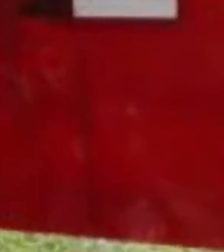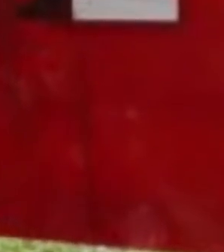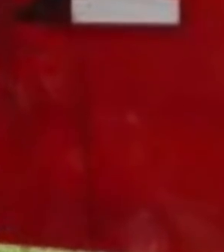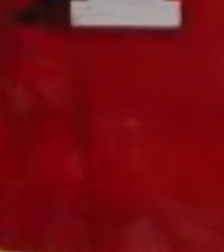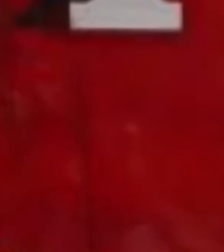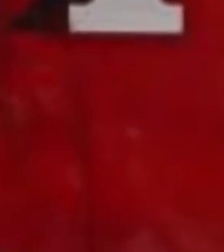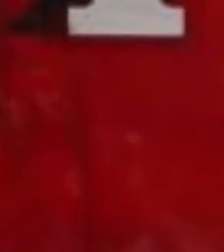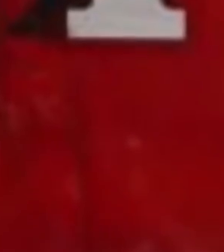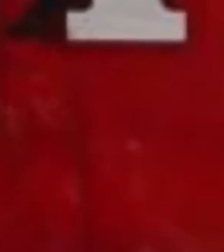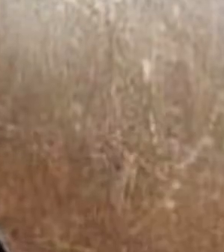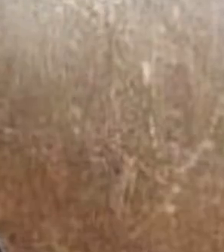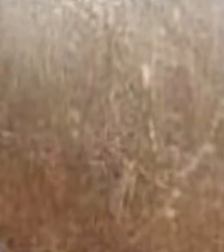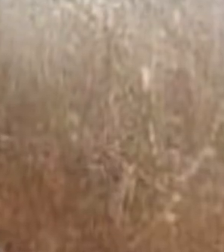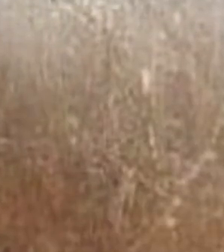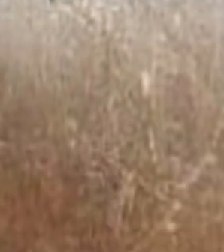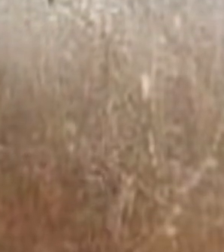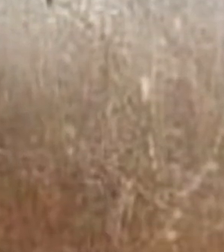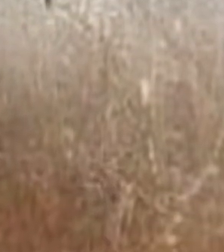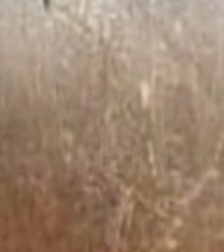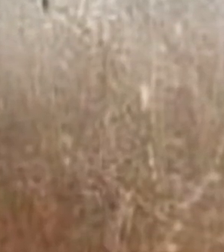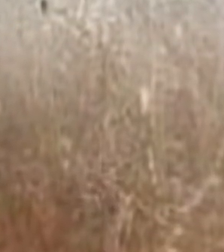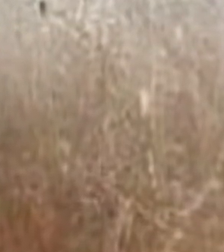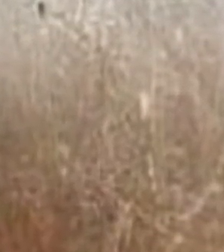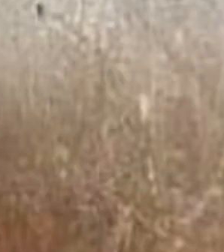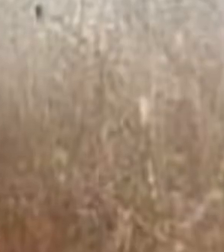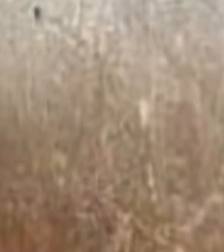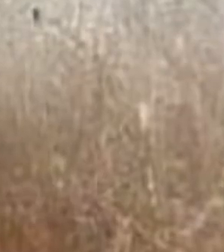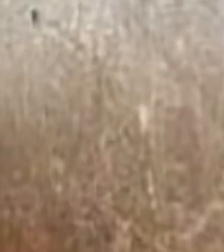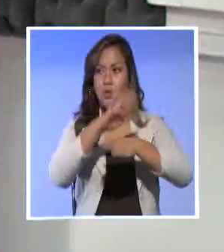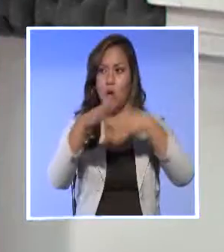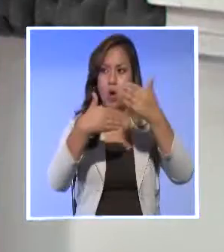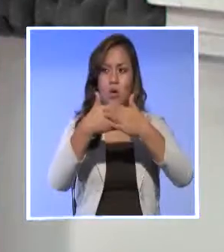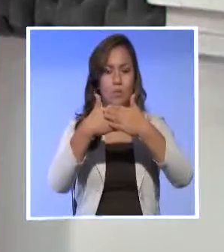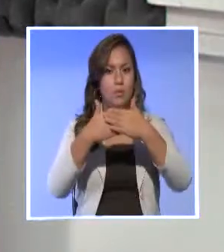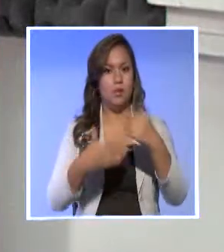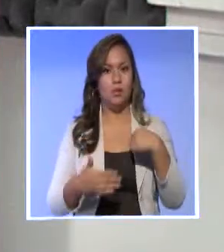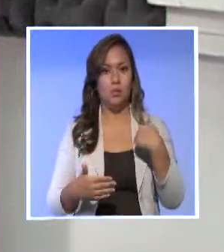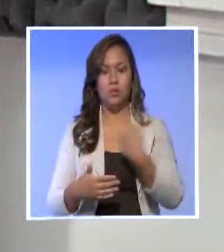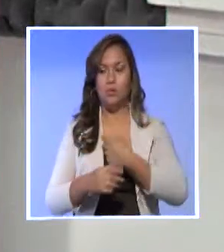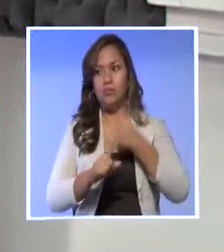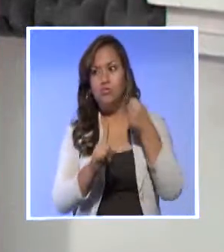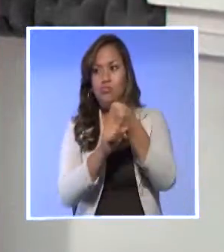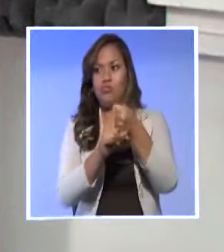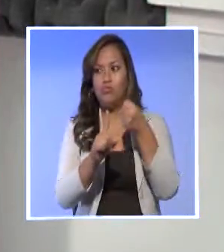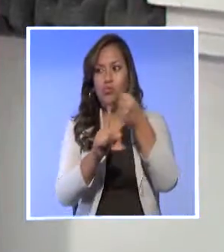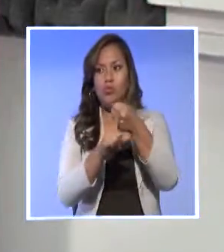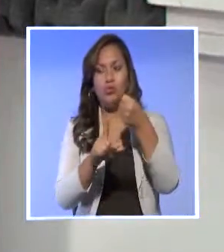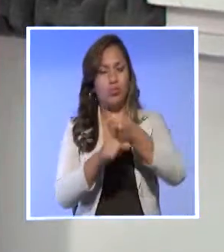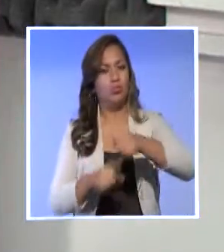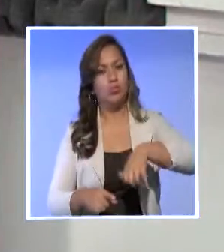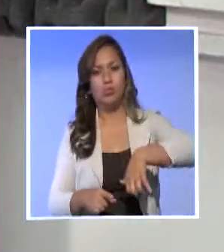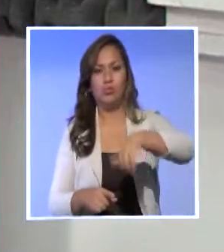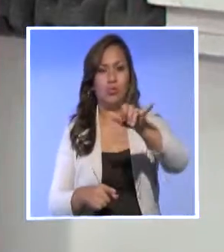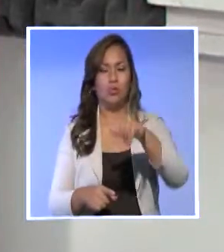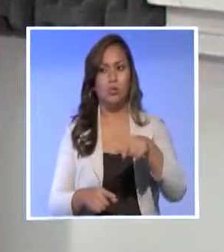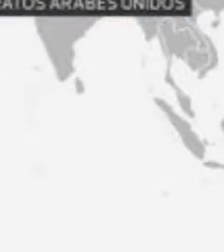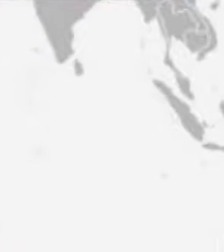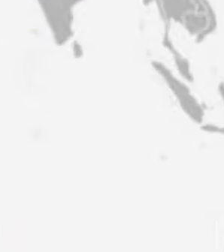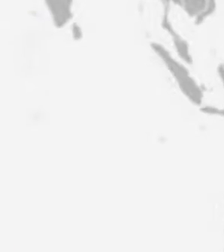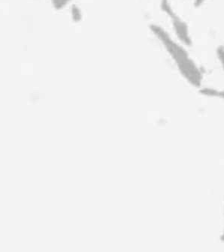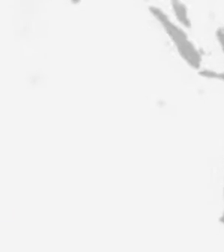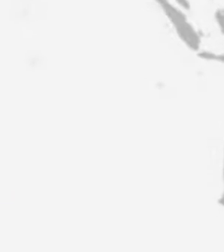países puesto que nosotros exigimos información completa porque además nuestra lucha contra la corrupción es permanente y se la da de manera